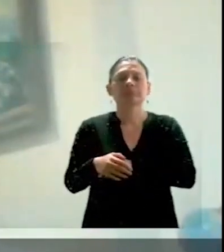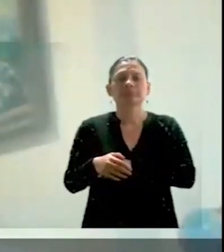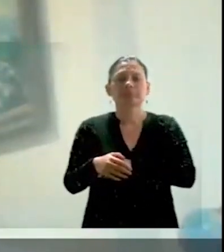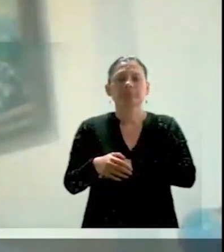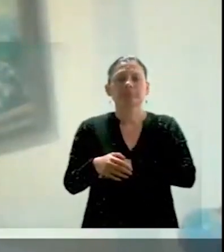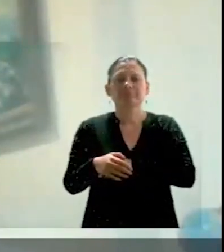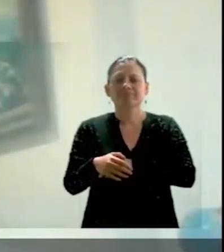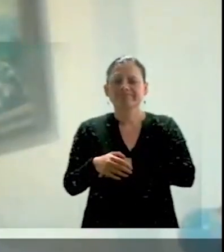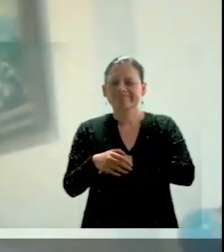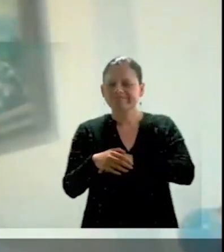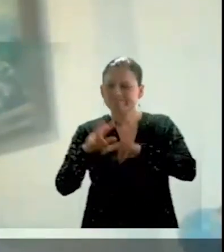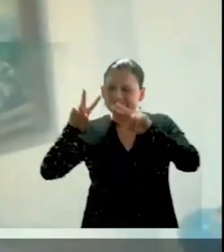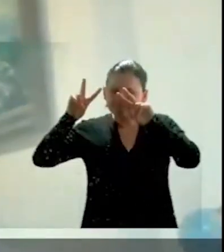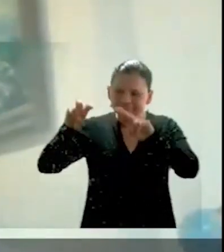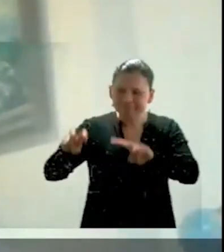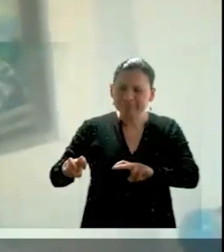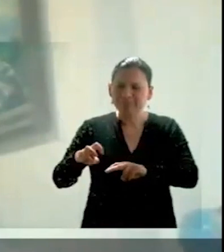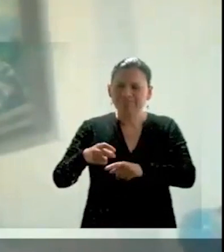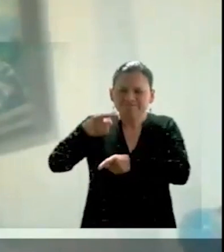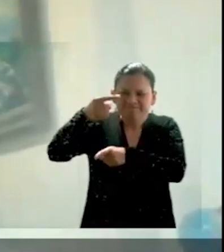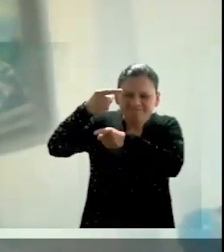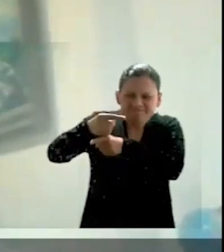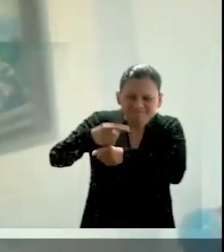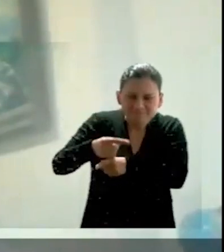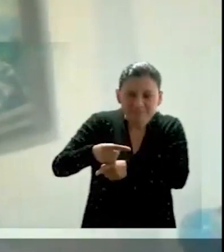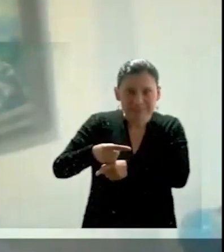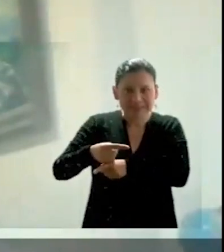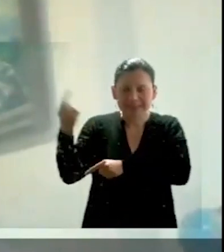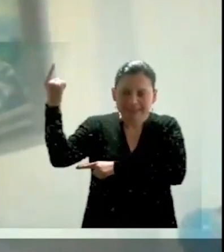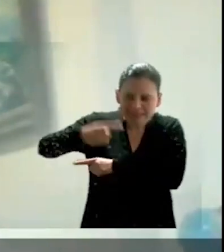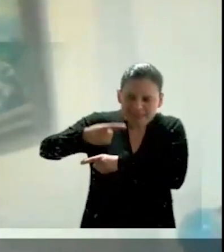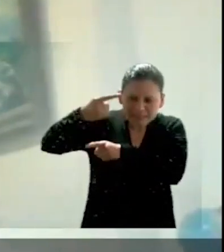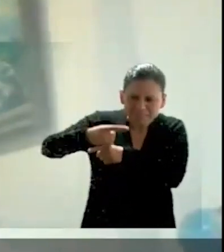encuentro la falla del cumplimiento